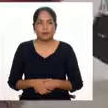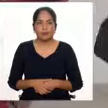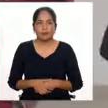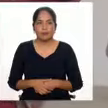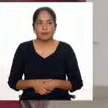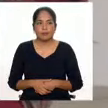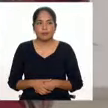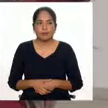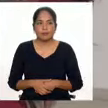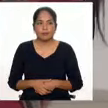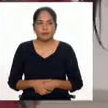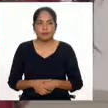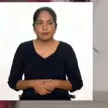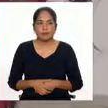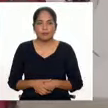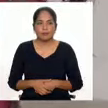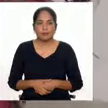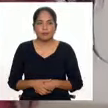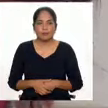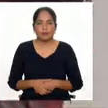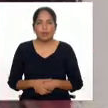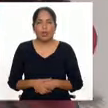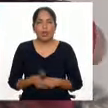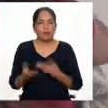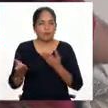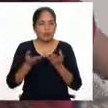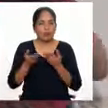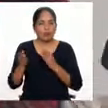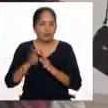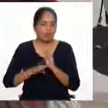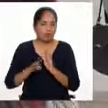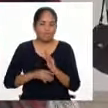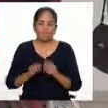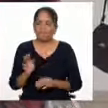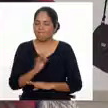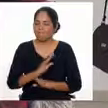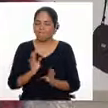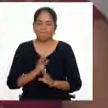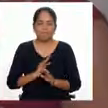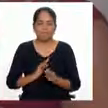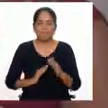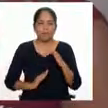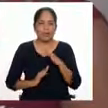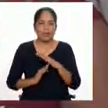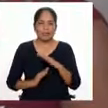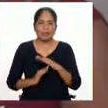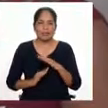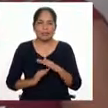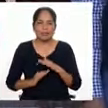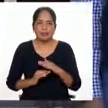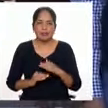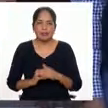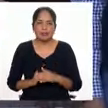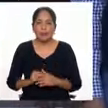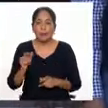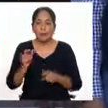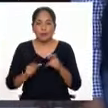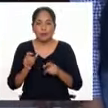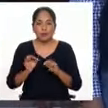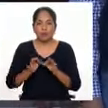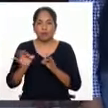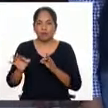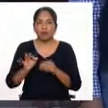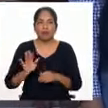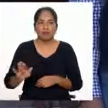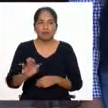No más atención de segunda clase para la población lejana, para la población del Perú